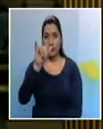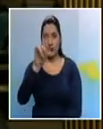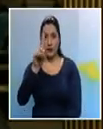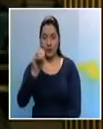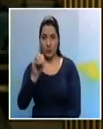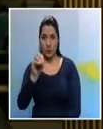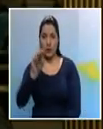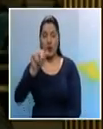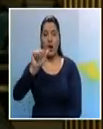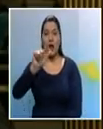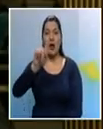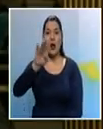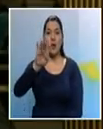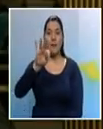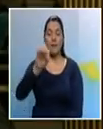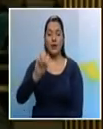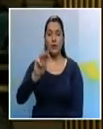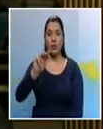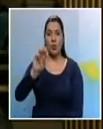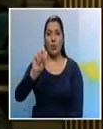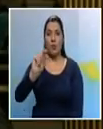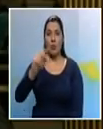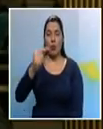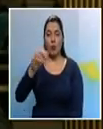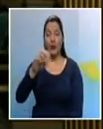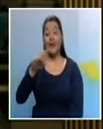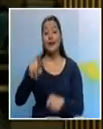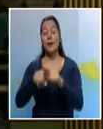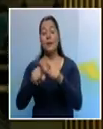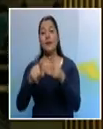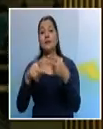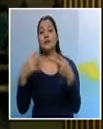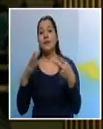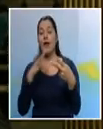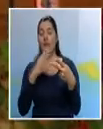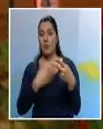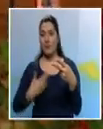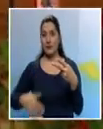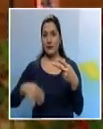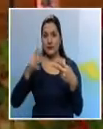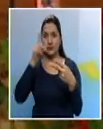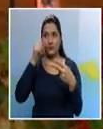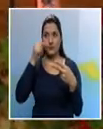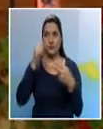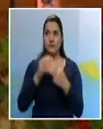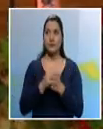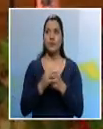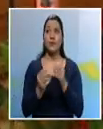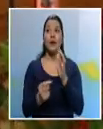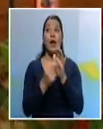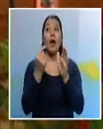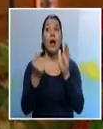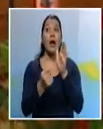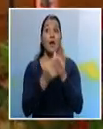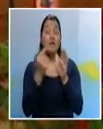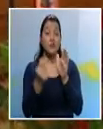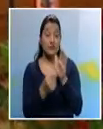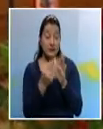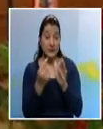Fernández, y también habló el presidente de la República, Luis Guillermo Solís. Algunas veces dijo